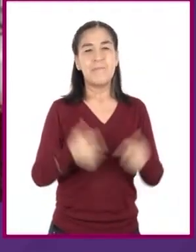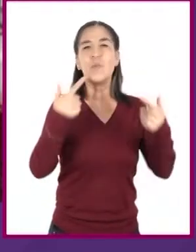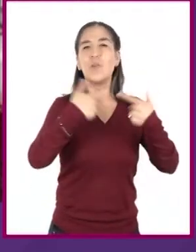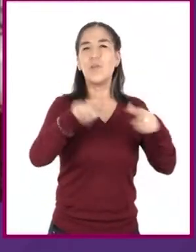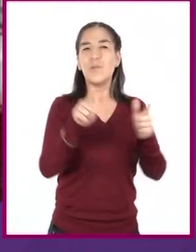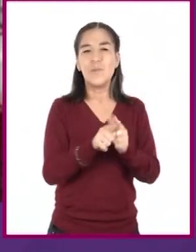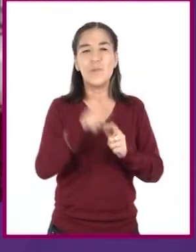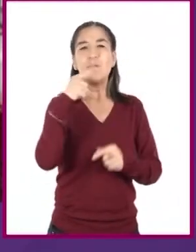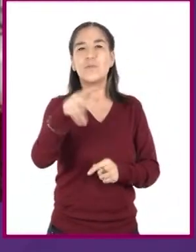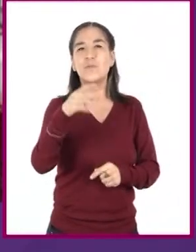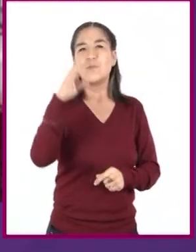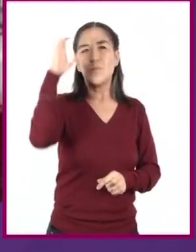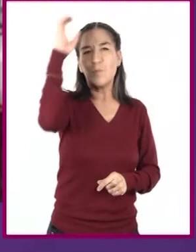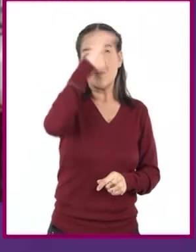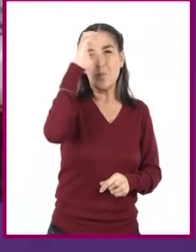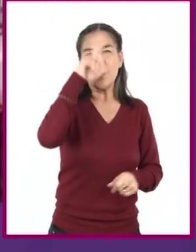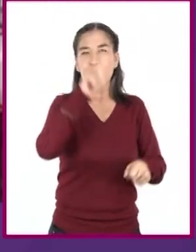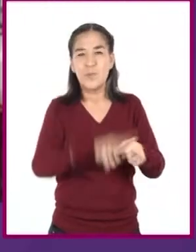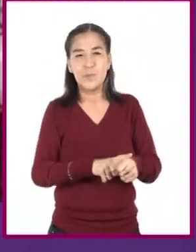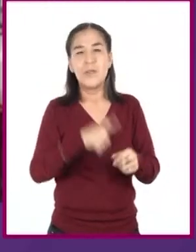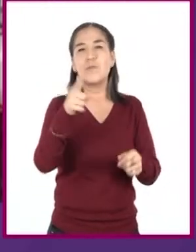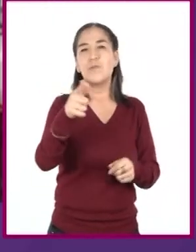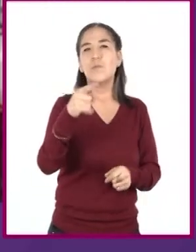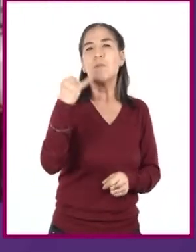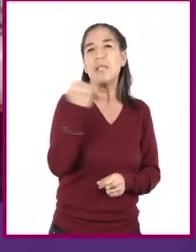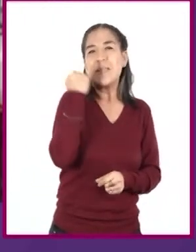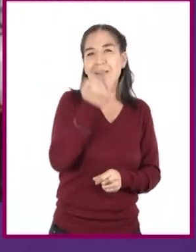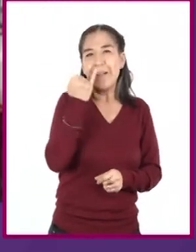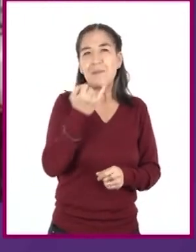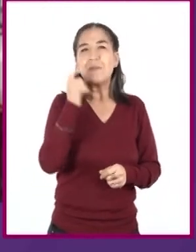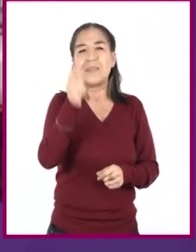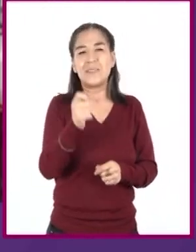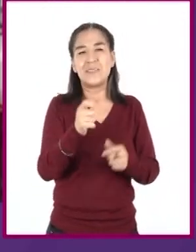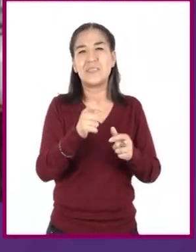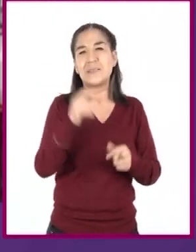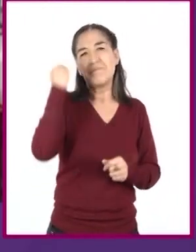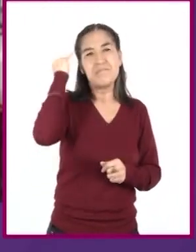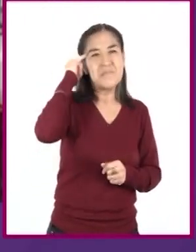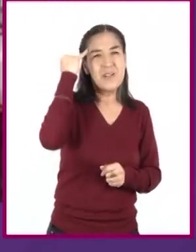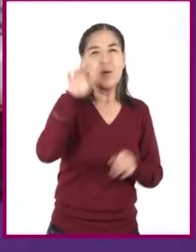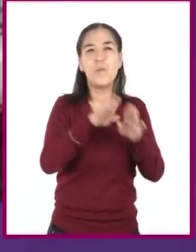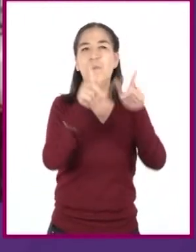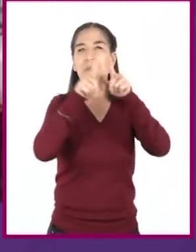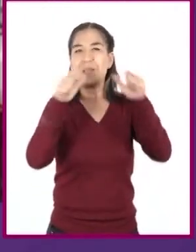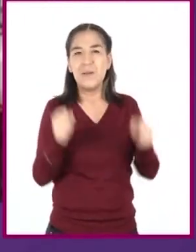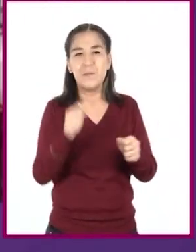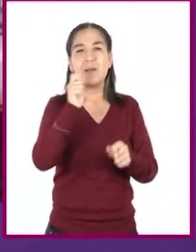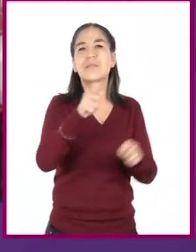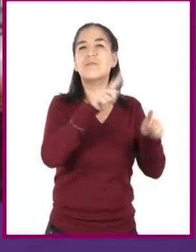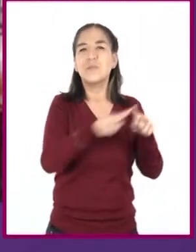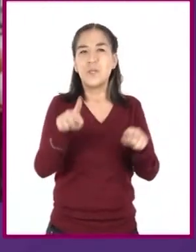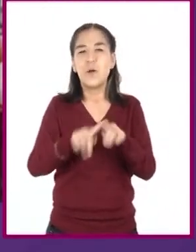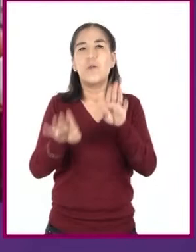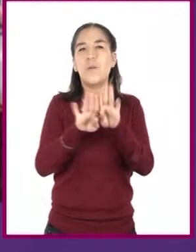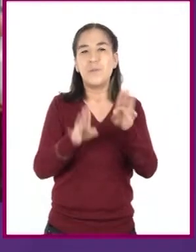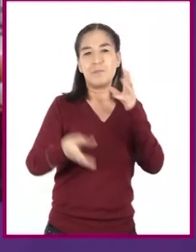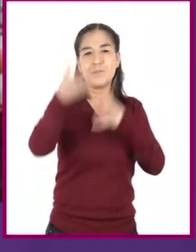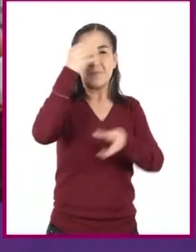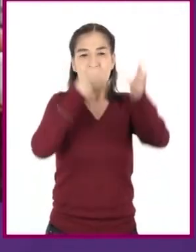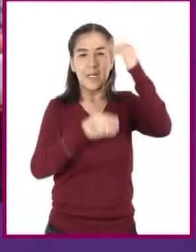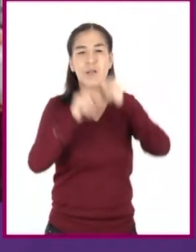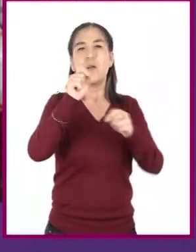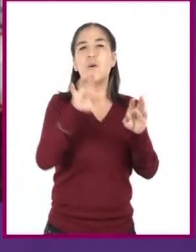étnicos o hablantes de alguna lengua indígena nos genera una identidad colectiva, no solo por la manera de hablar